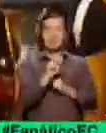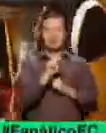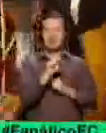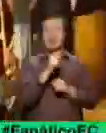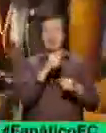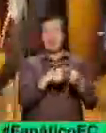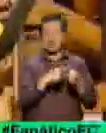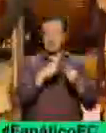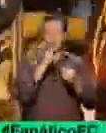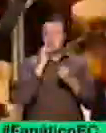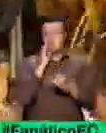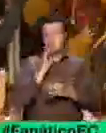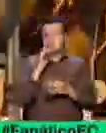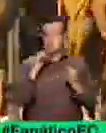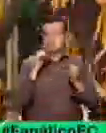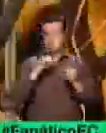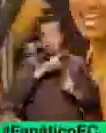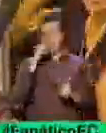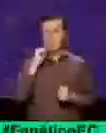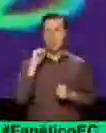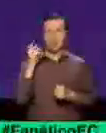en septiembre de este año.